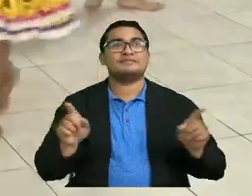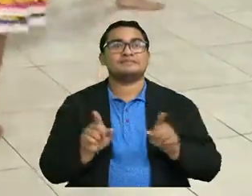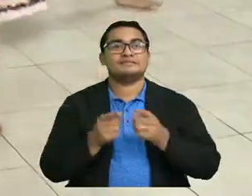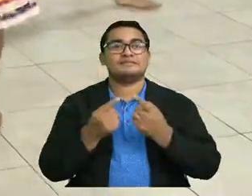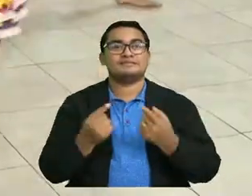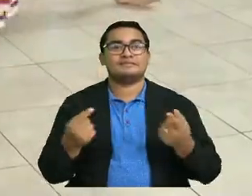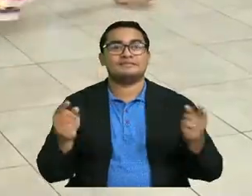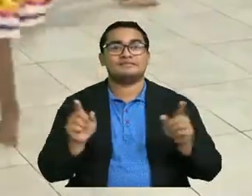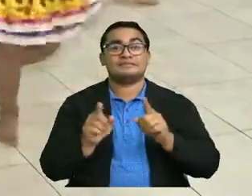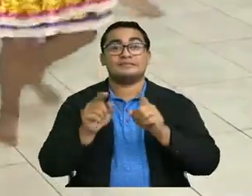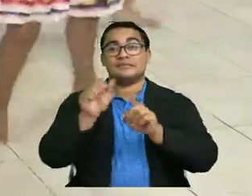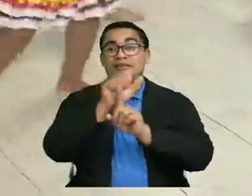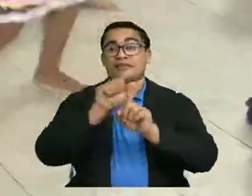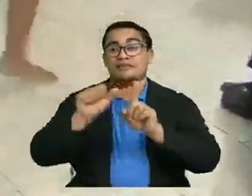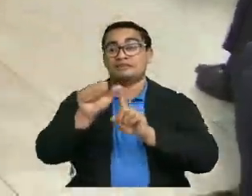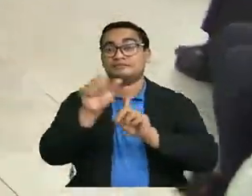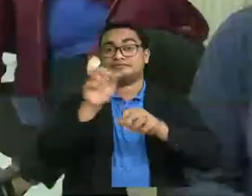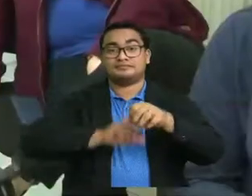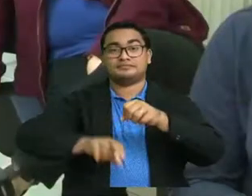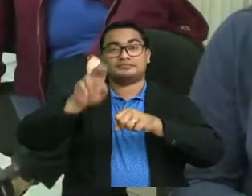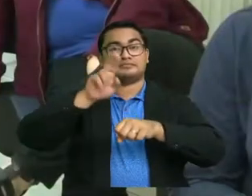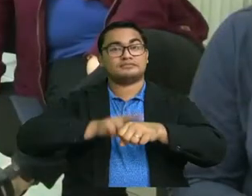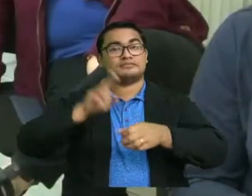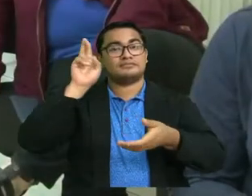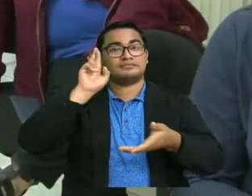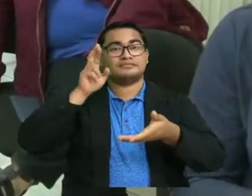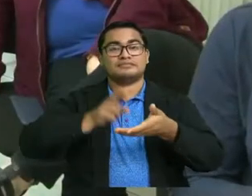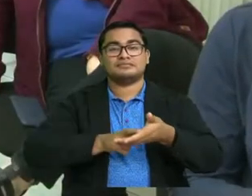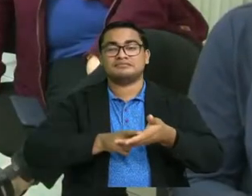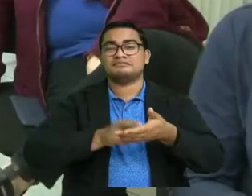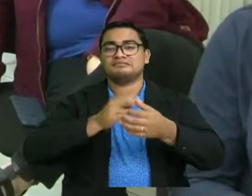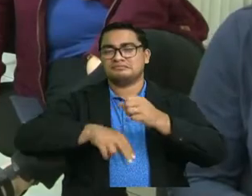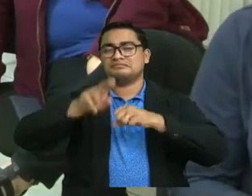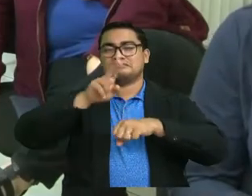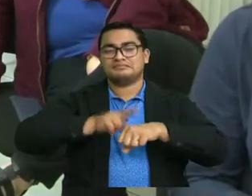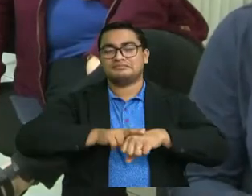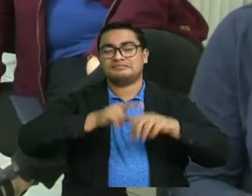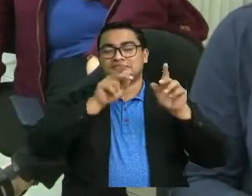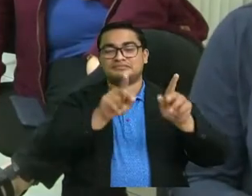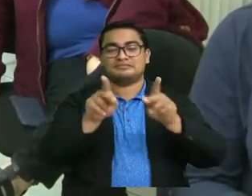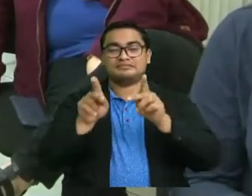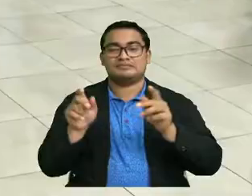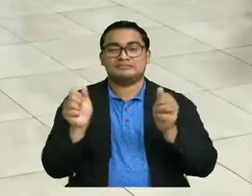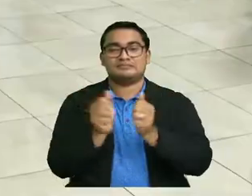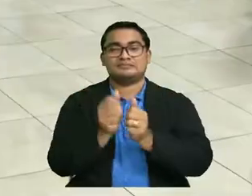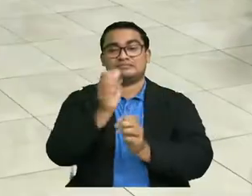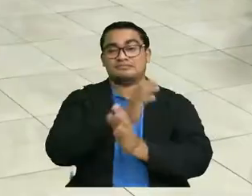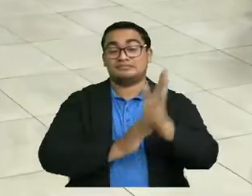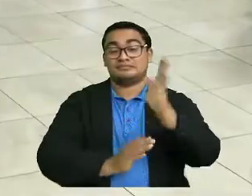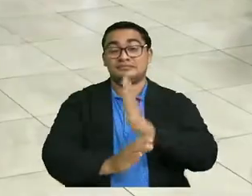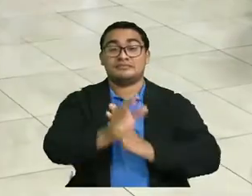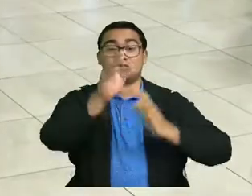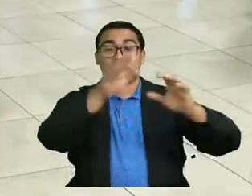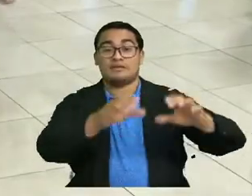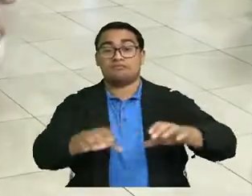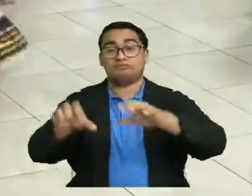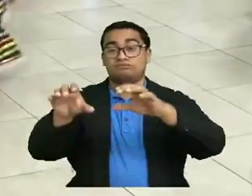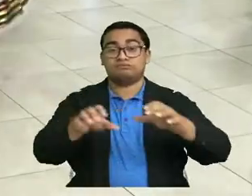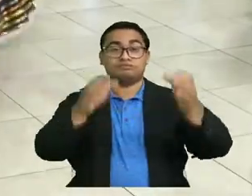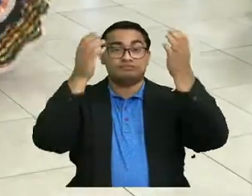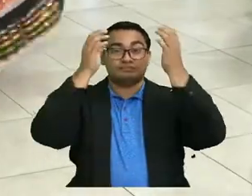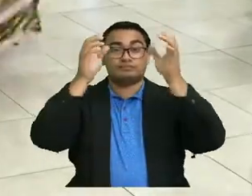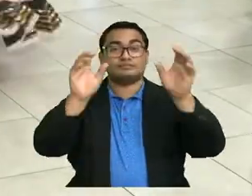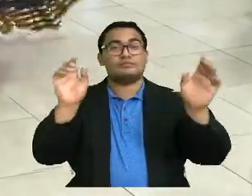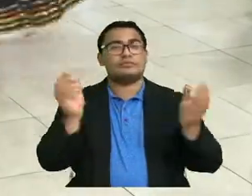La Asamblea Nacional conmemoró el Día Nacional de las Personas con Discapacidad con un alegre acto cultural lleno de música